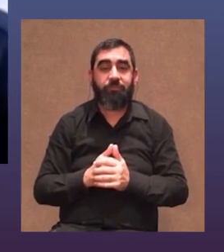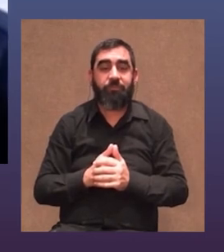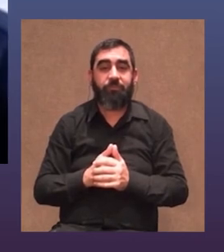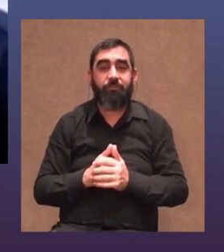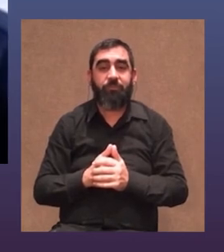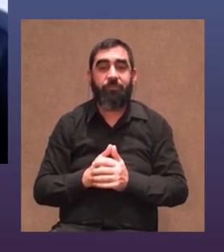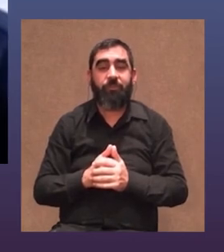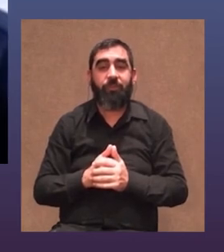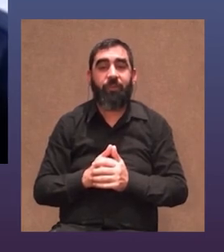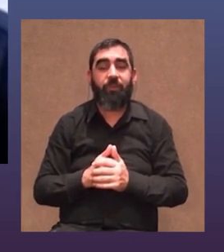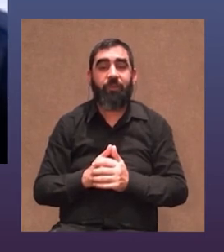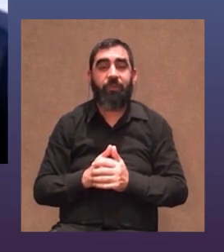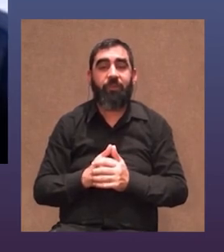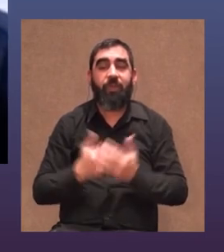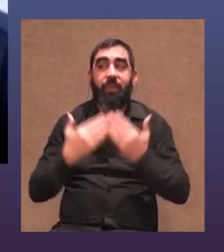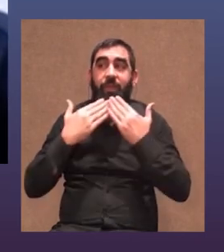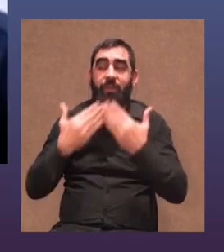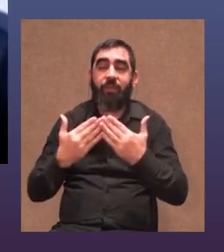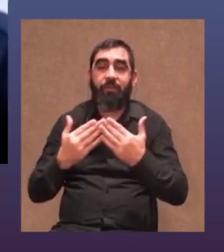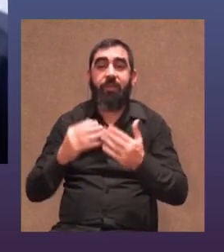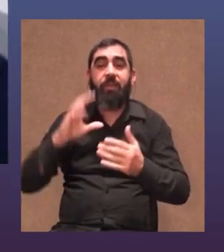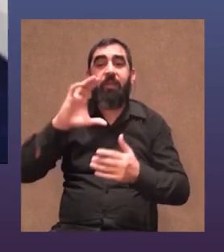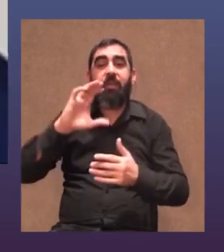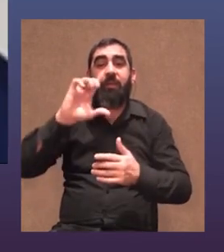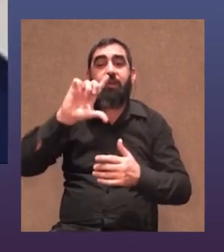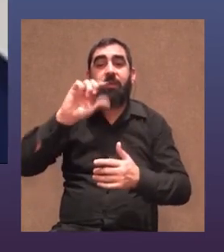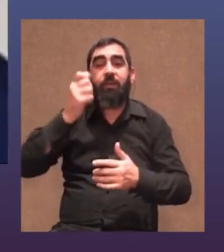Sigo, gracias Martín. ¿Claudia?